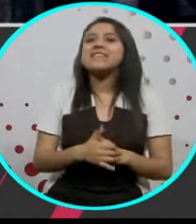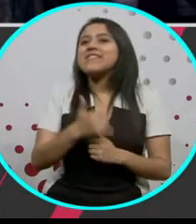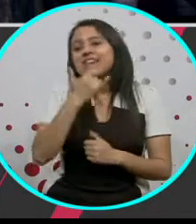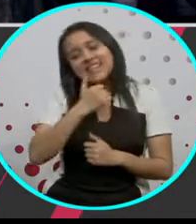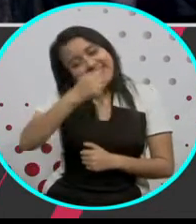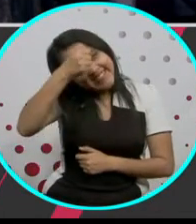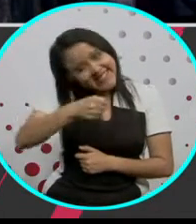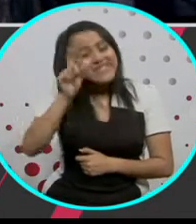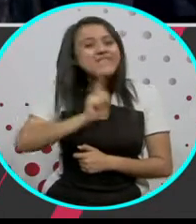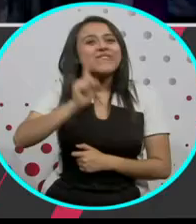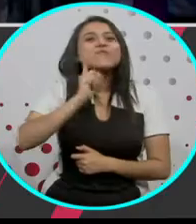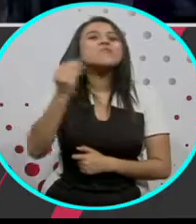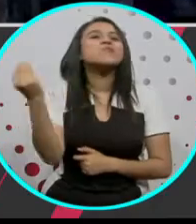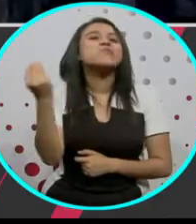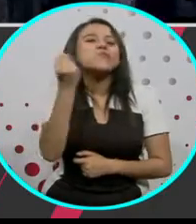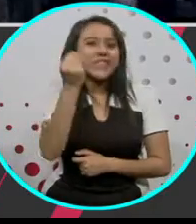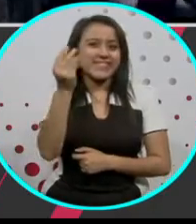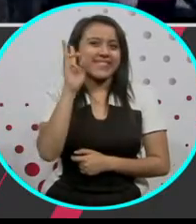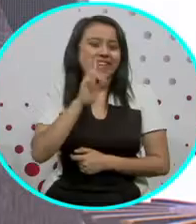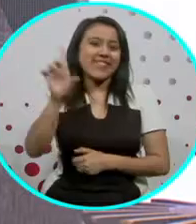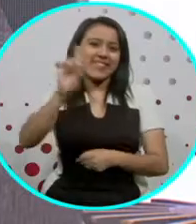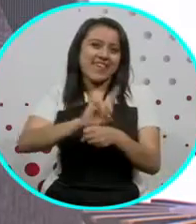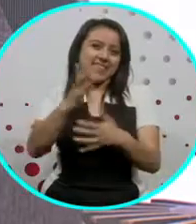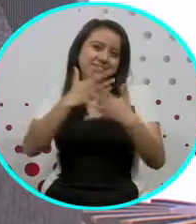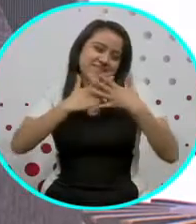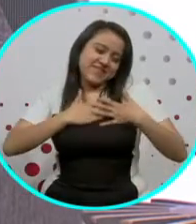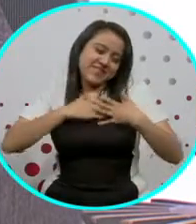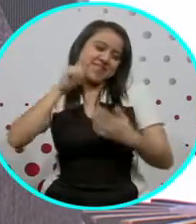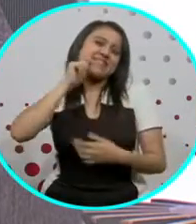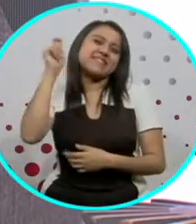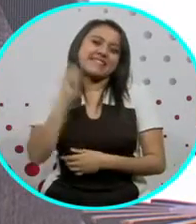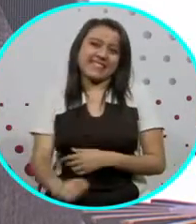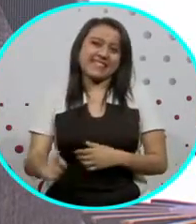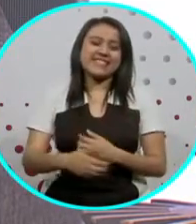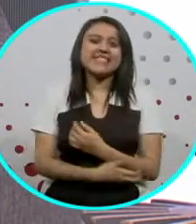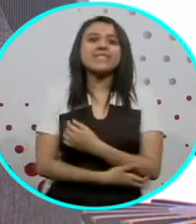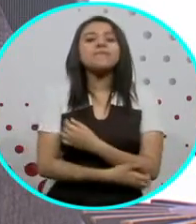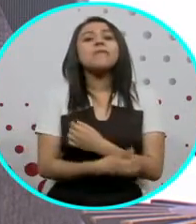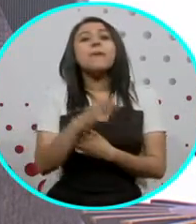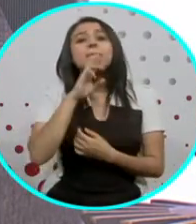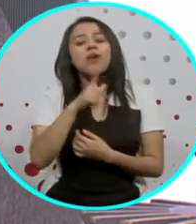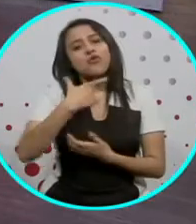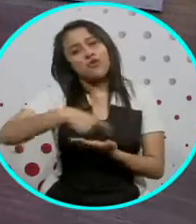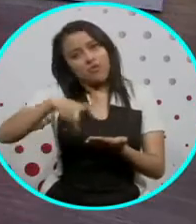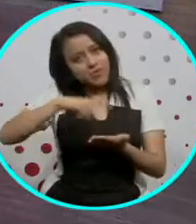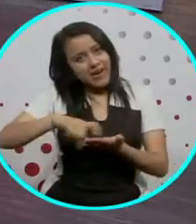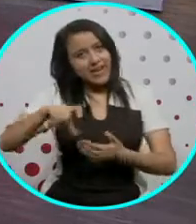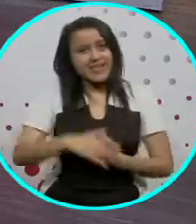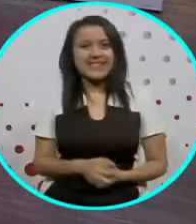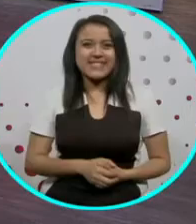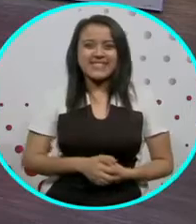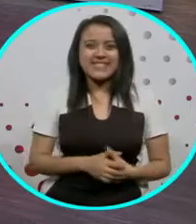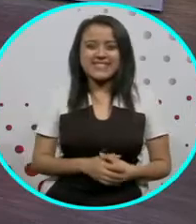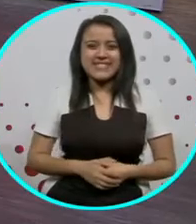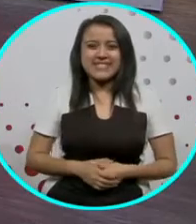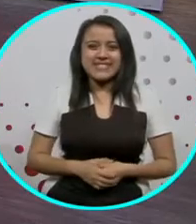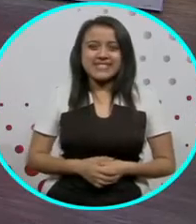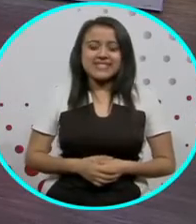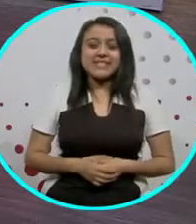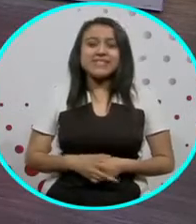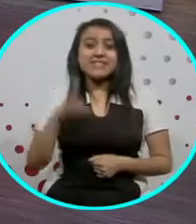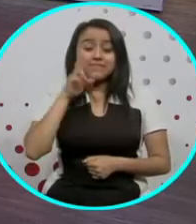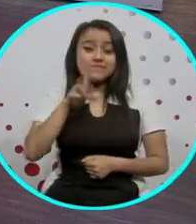saludo a mi mujer, un beso en el Día del Amor y la Amistad. Claro, resulta. Cómprale algo mejor. Fíjense la frivolidad de las mujeres, por